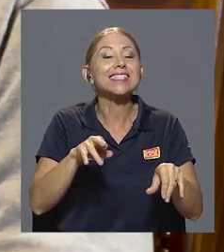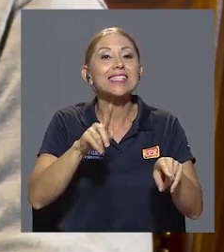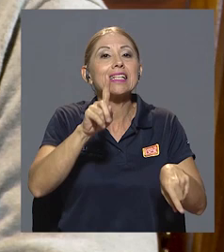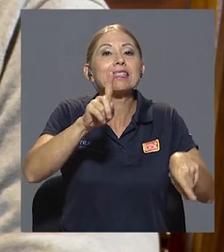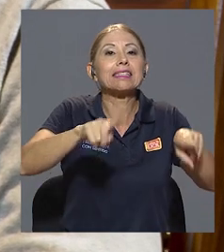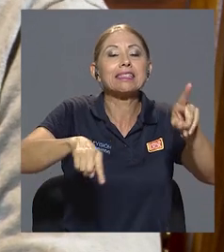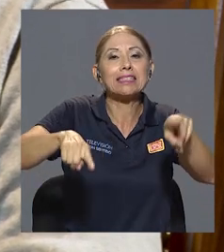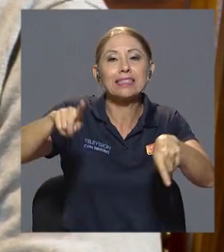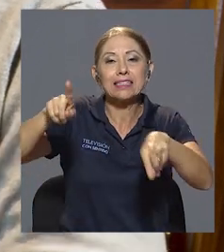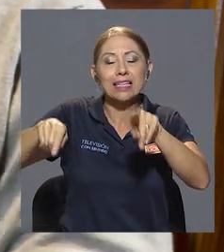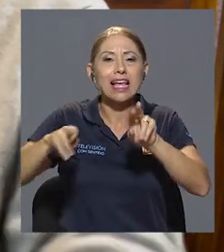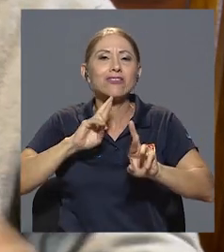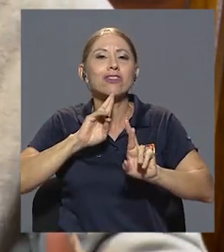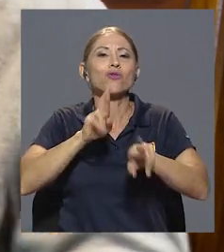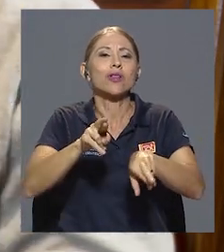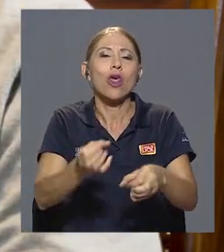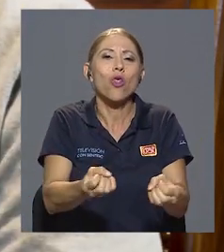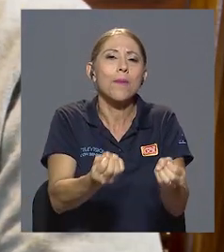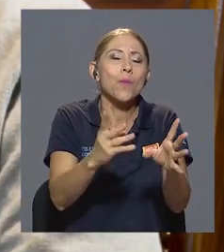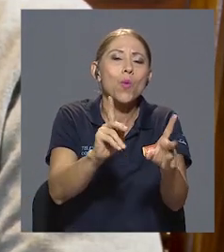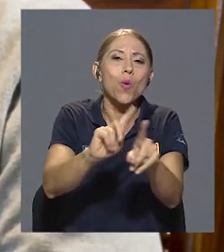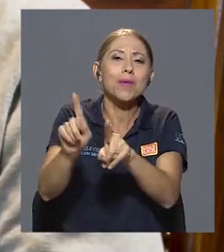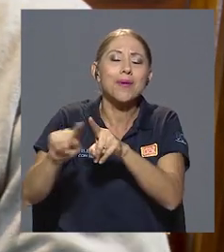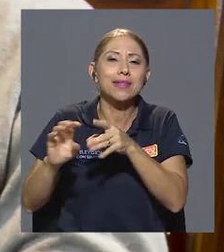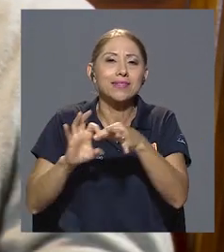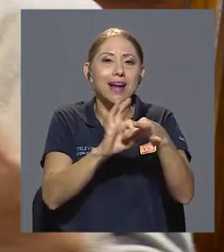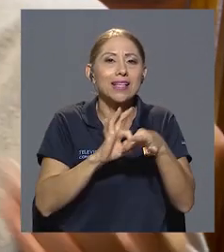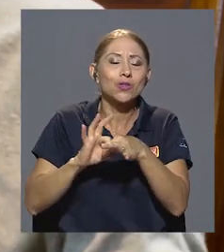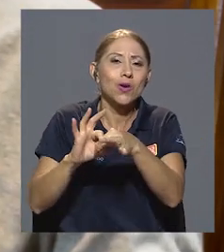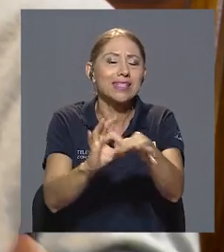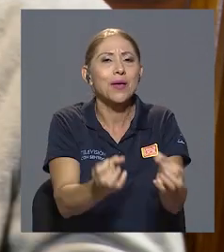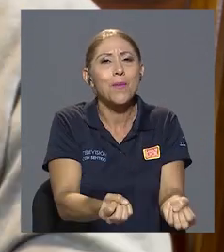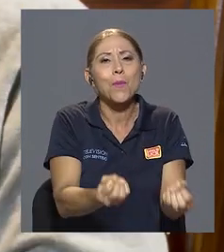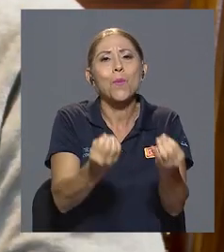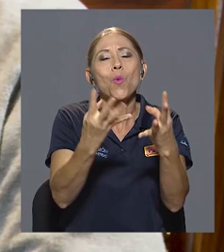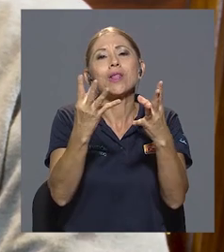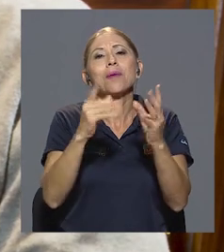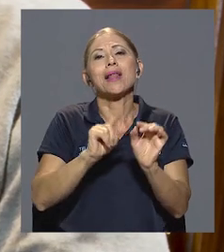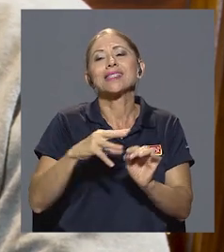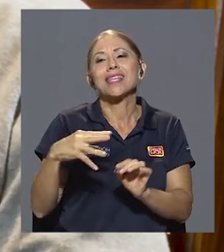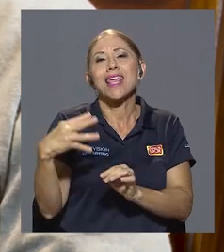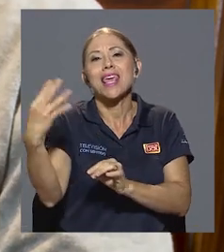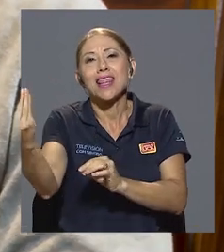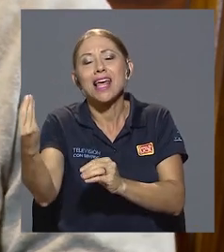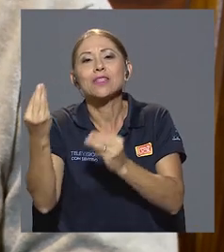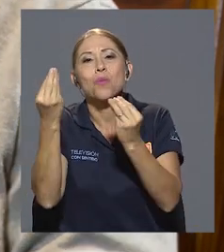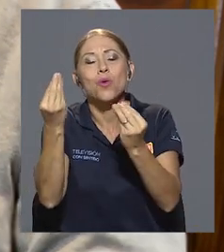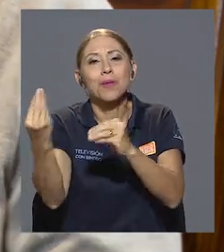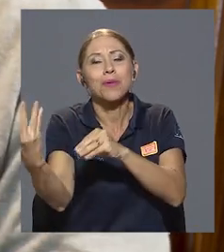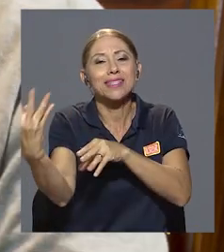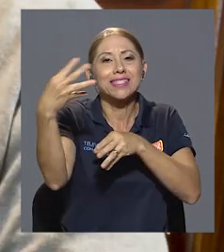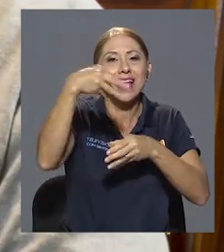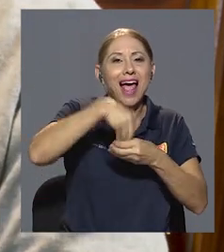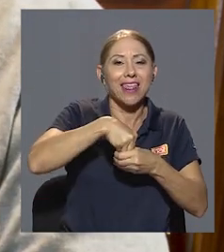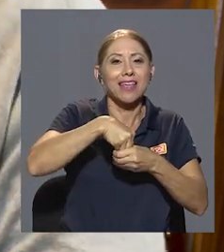resultado de múltiples relaciones de múltiples ideas de múltiples llegadas quizás la gran